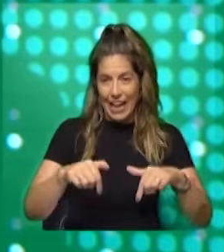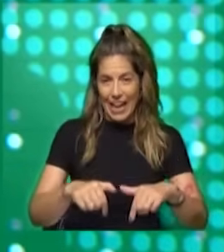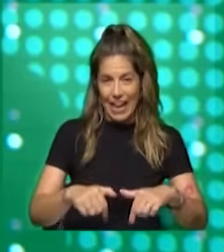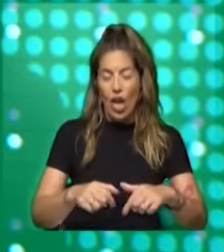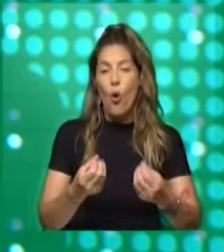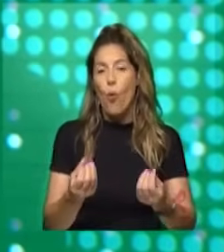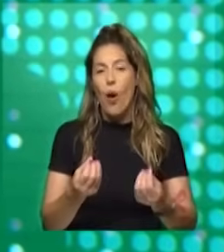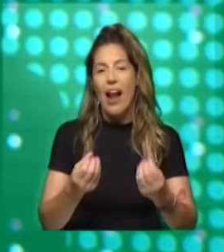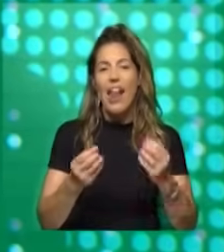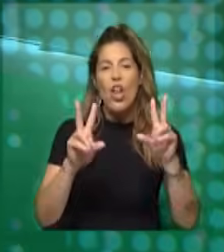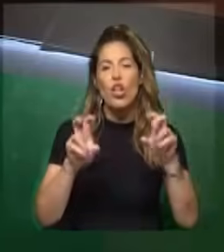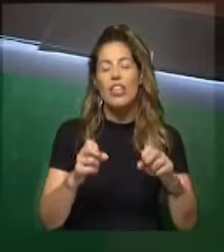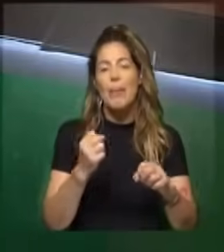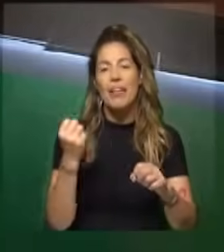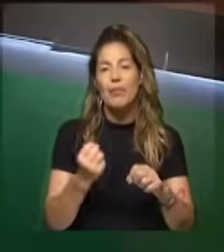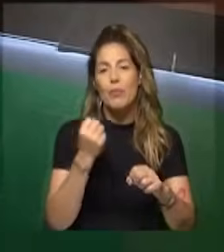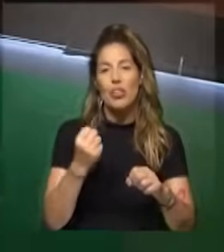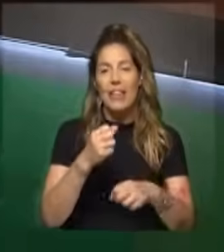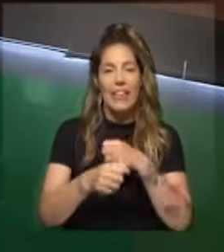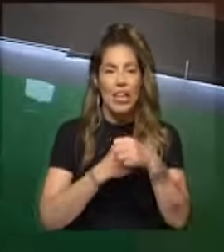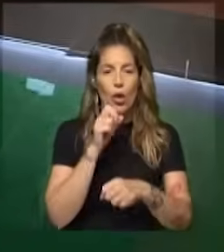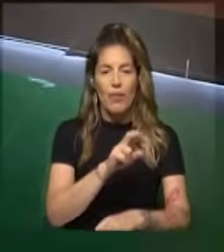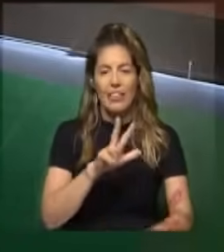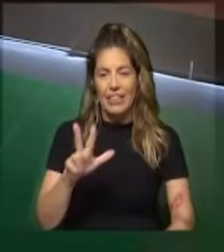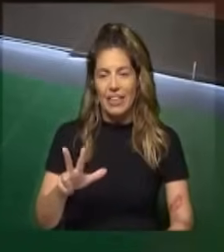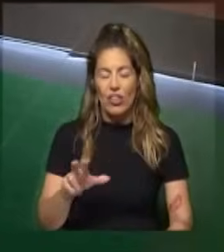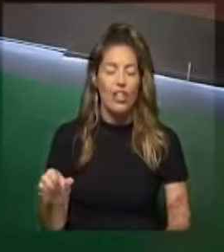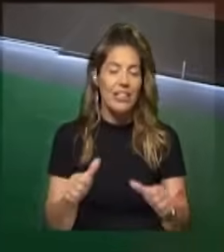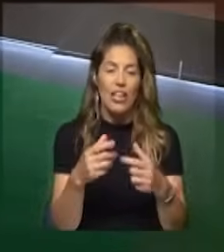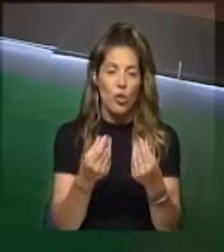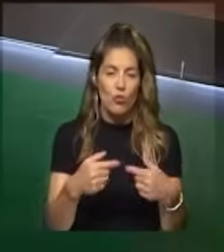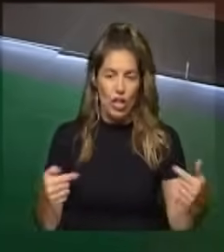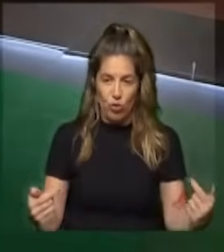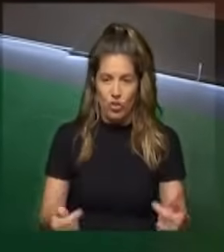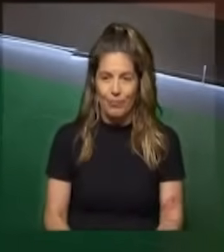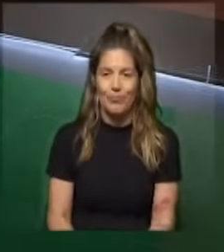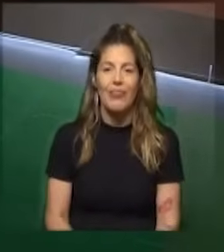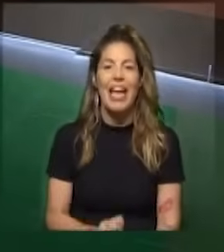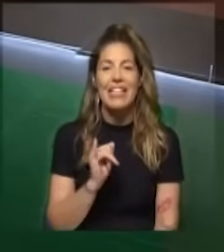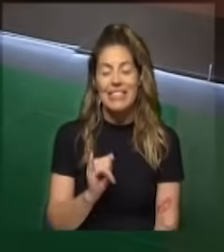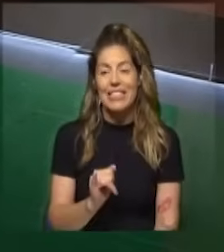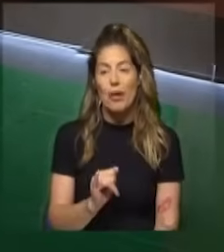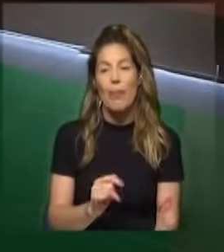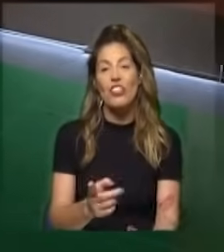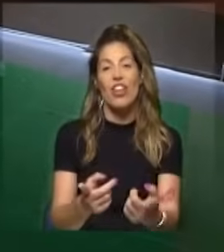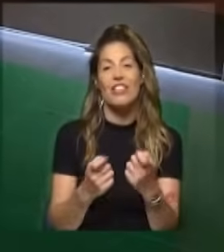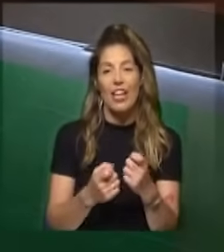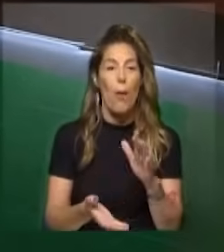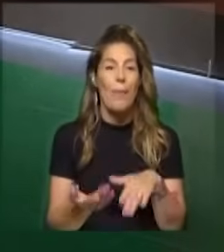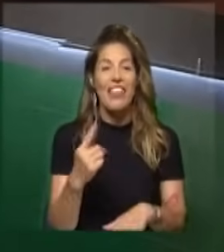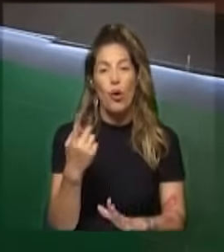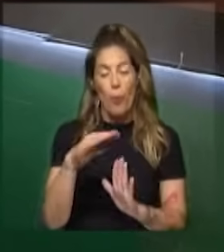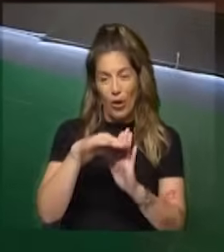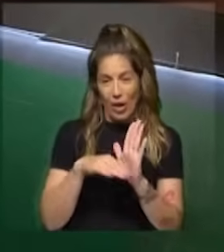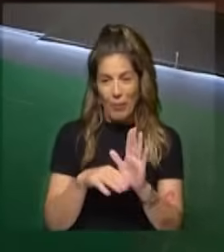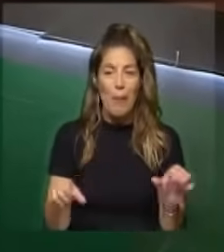han sido, te parece, las claves de este 2023, donde obviamente ha pasado de todo? Sí, bueno, por eso precisaríamos más de un programa, ¿no?,